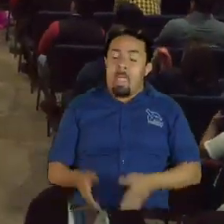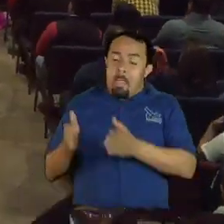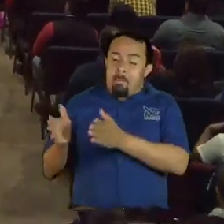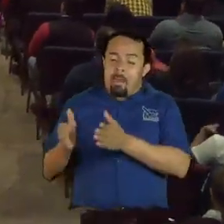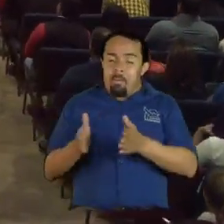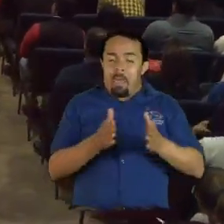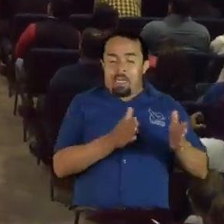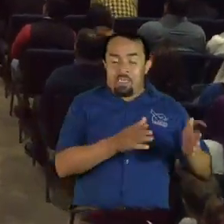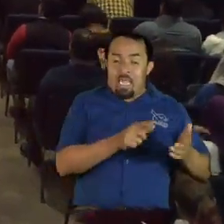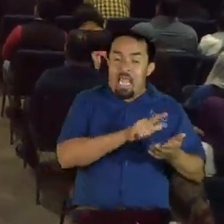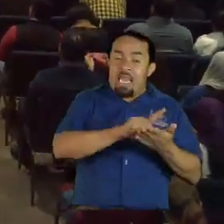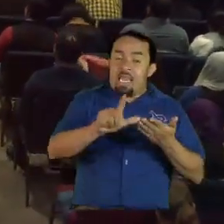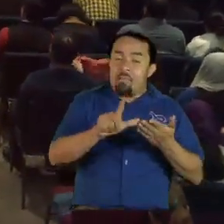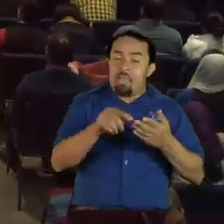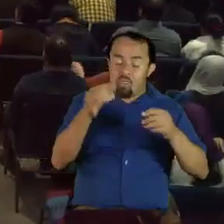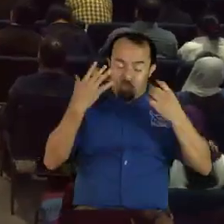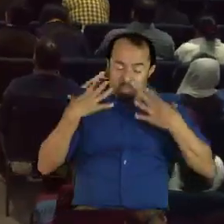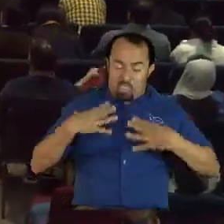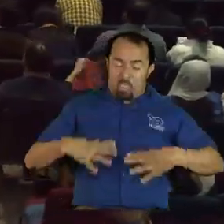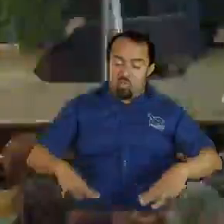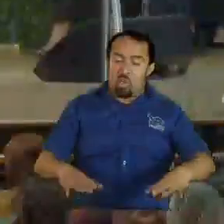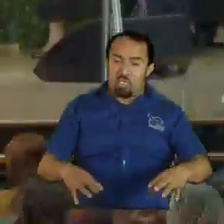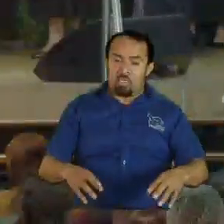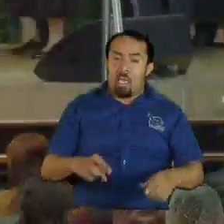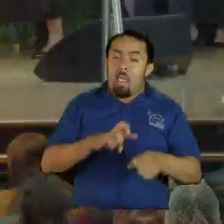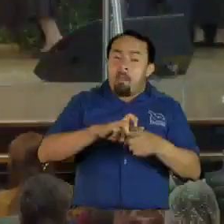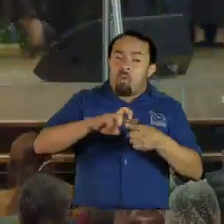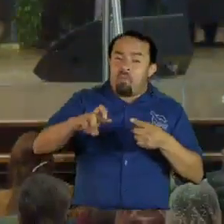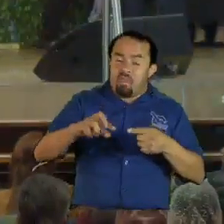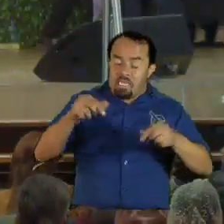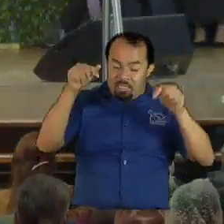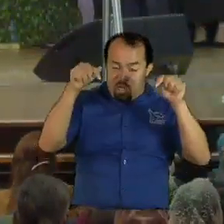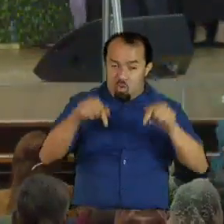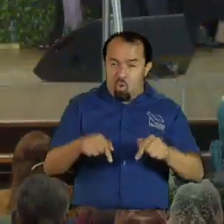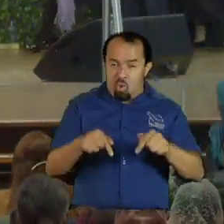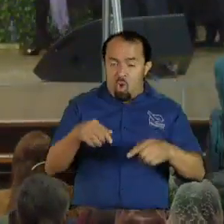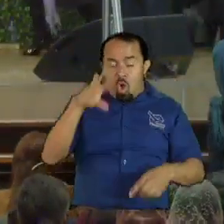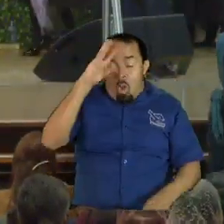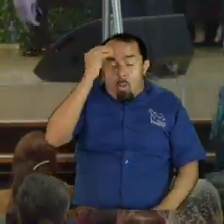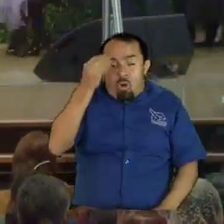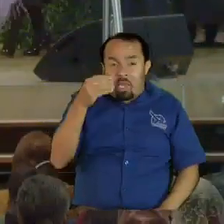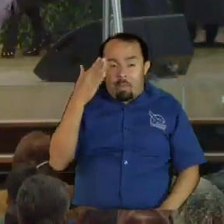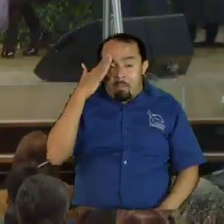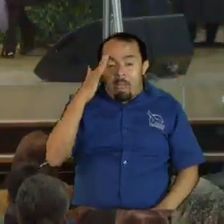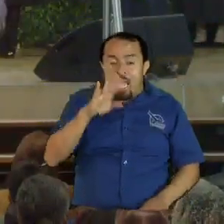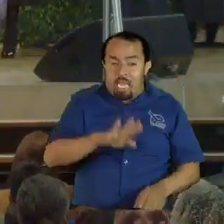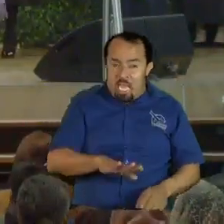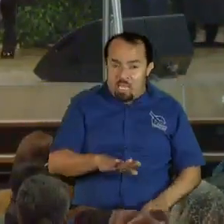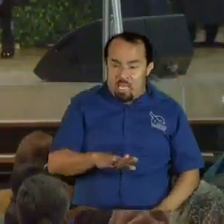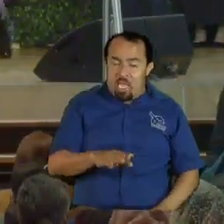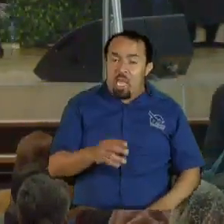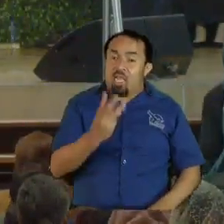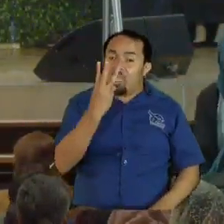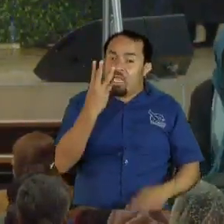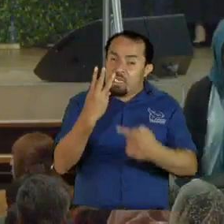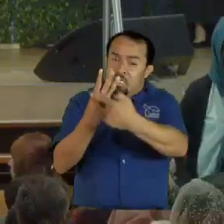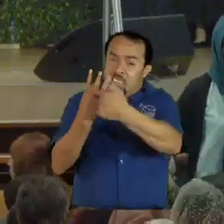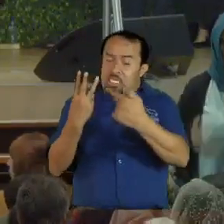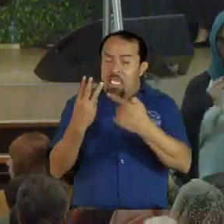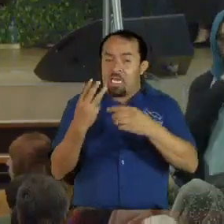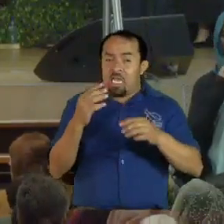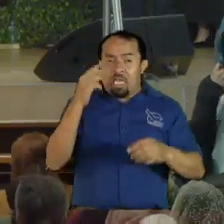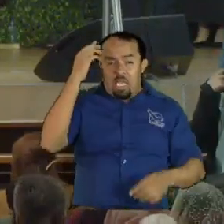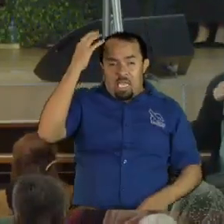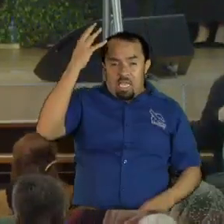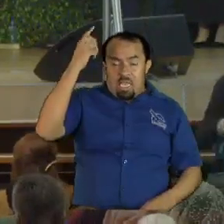prepárense, laven sus vestiduras, purifíquense hoy, porque mañana, al tercer día, el Señor